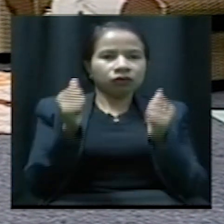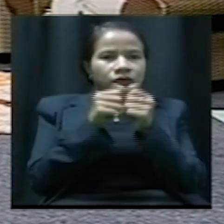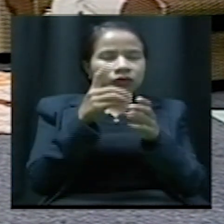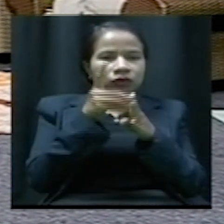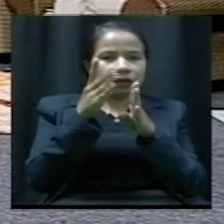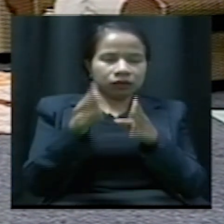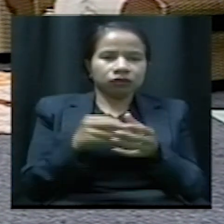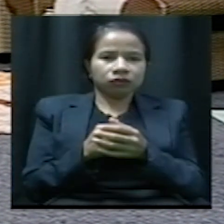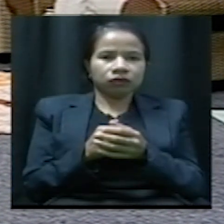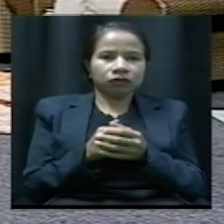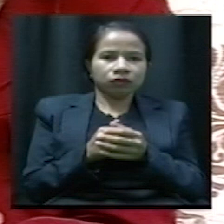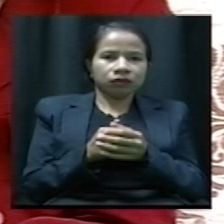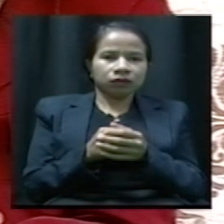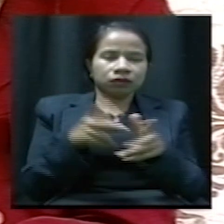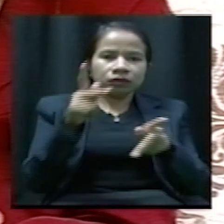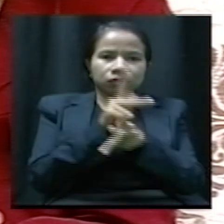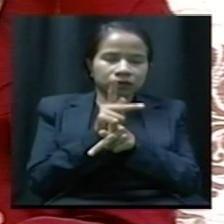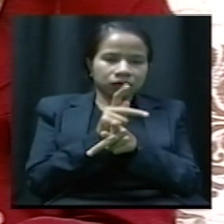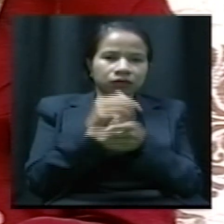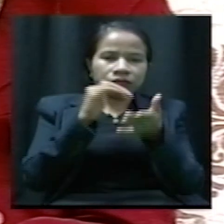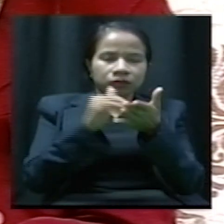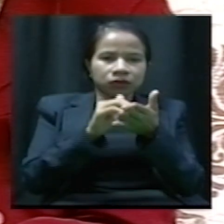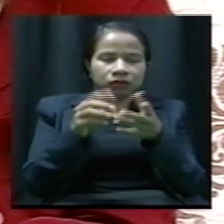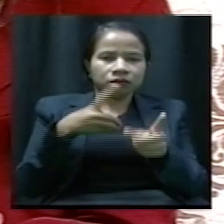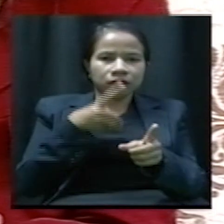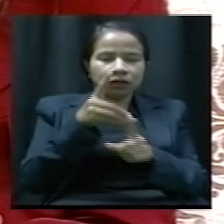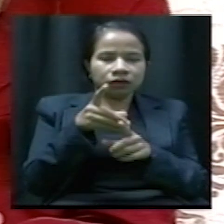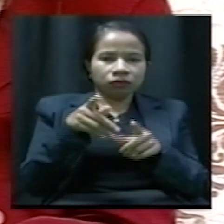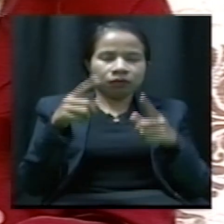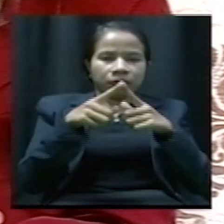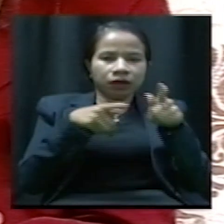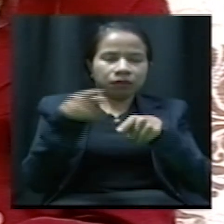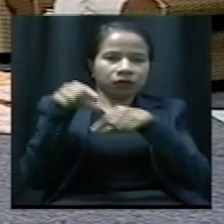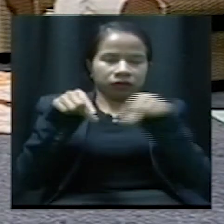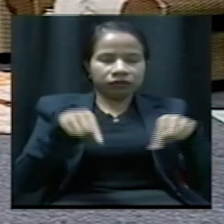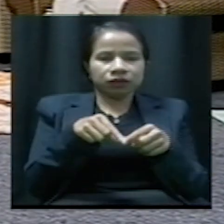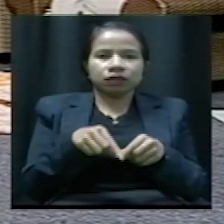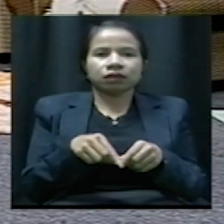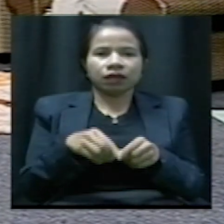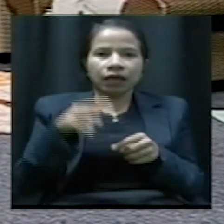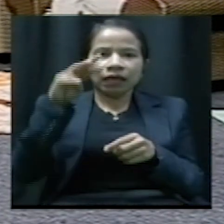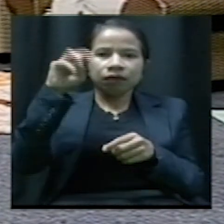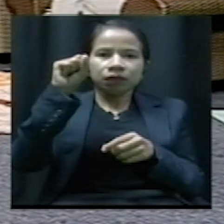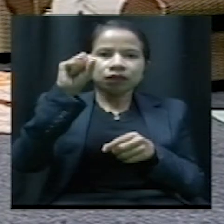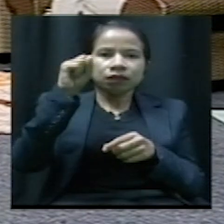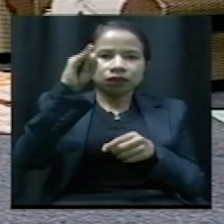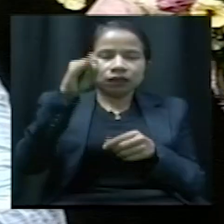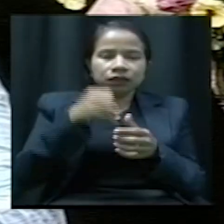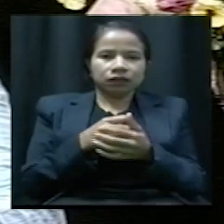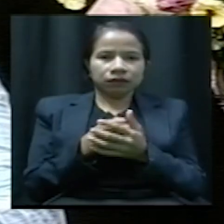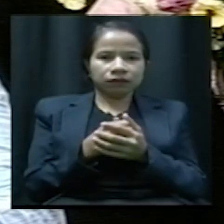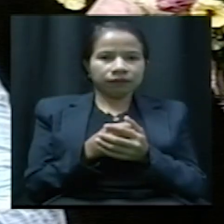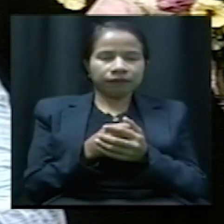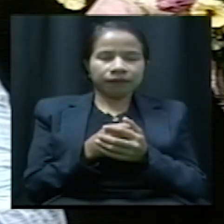director director nacional protección promoción de derechos bajo deficiencia si MSS empleador sira